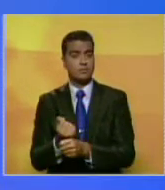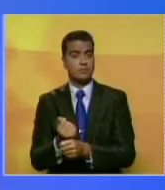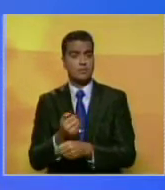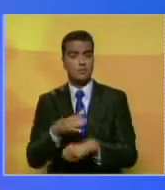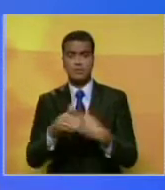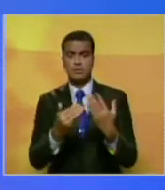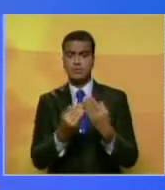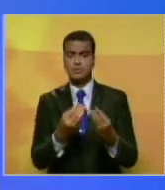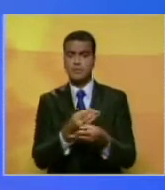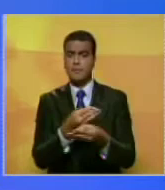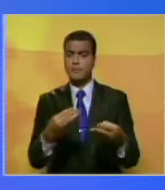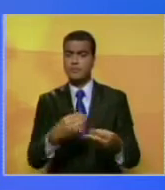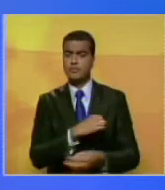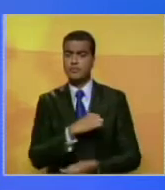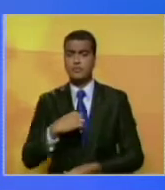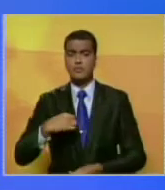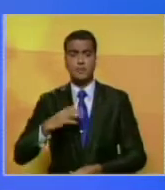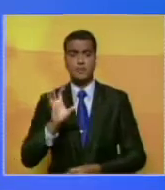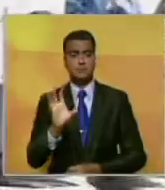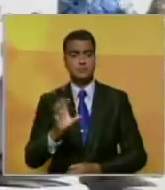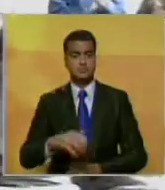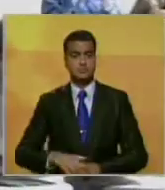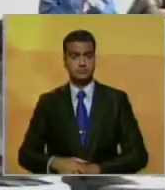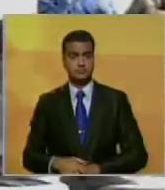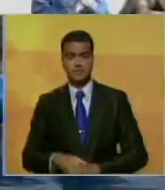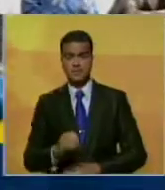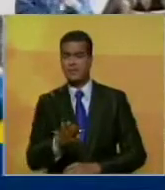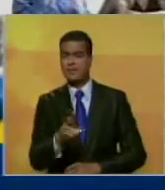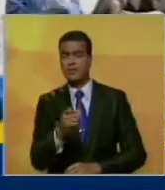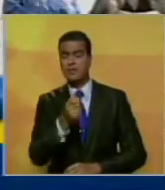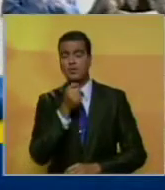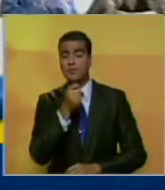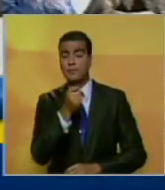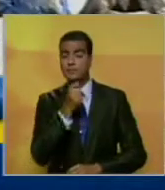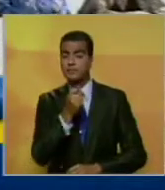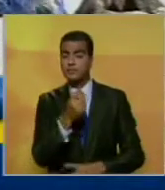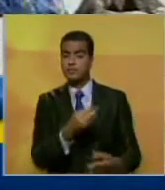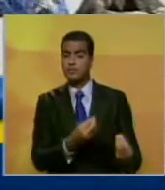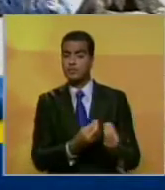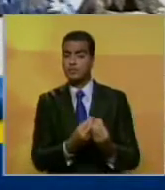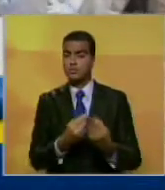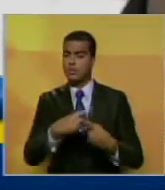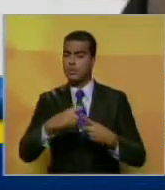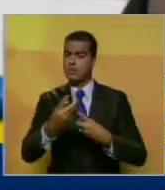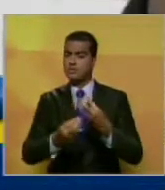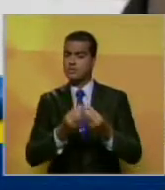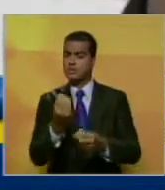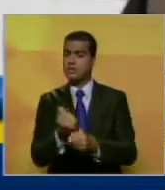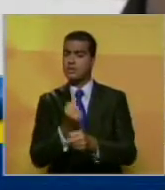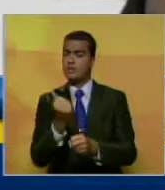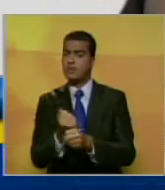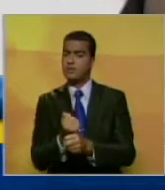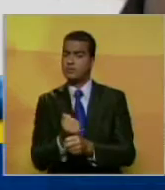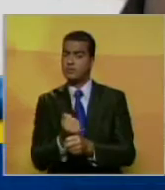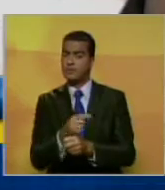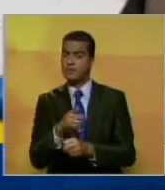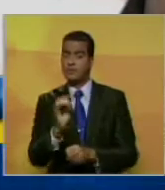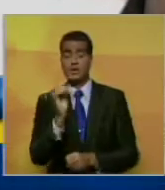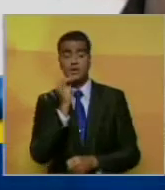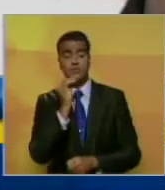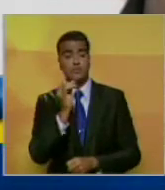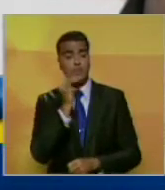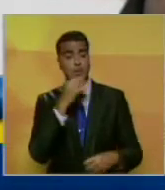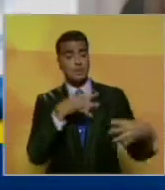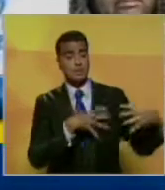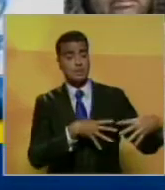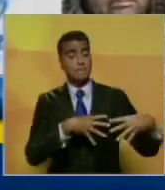del sector público y privado del país. Durante una rueda de prensa junto a otras organizaciones sindicales, Cova informó que la